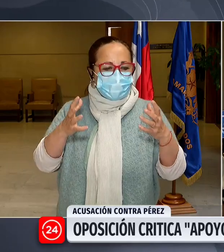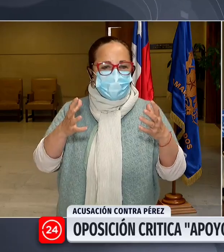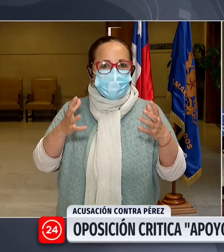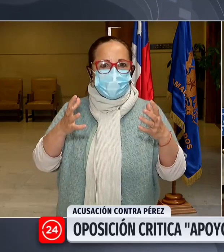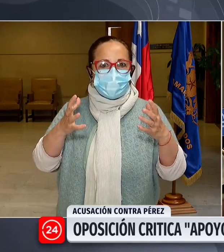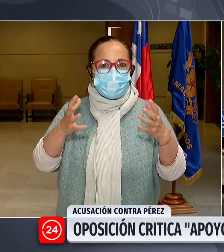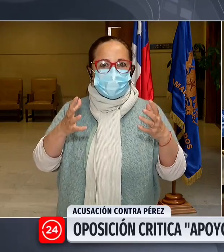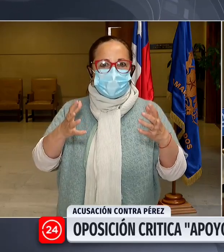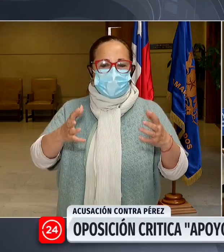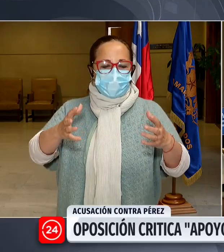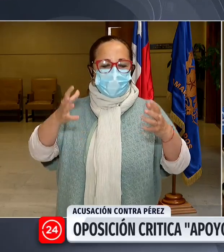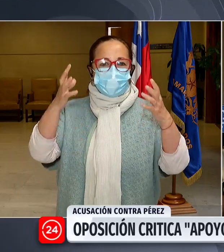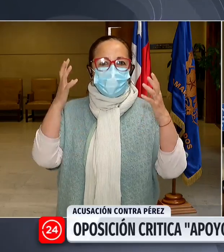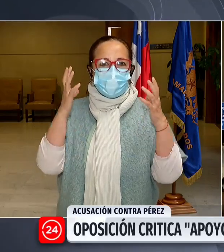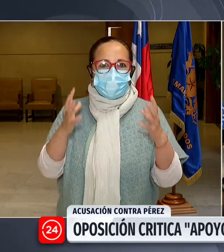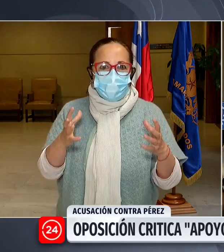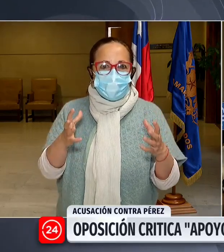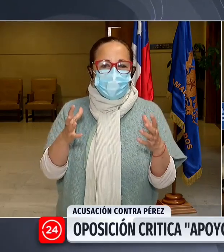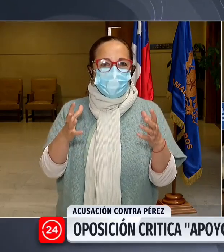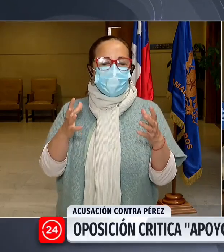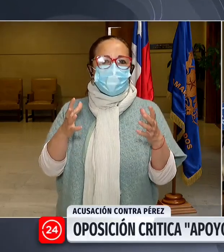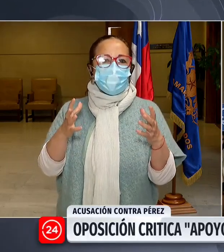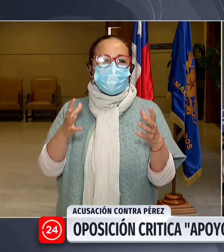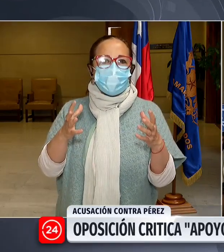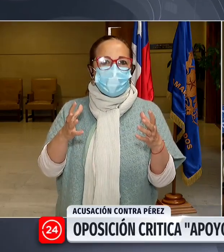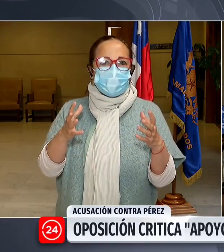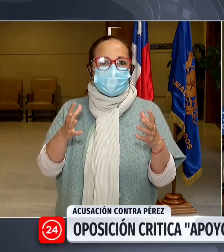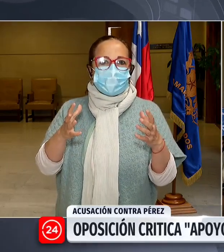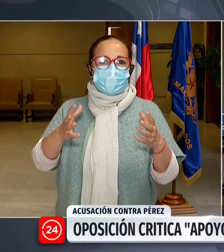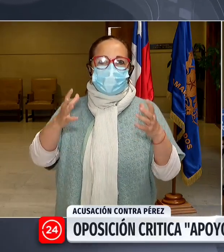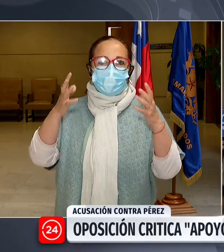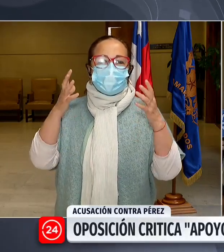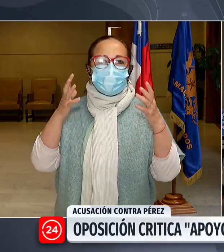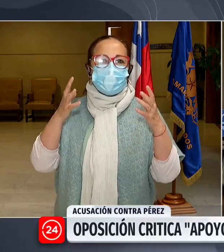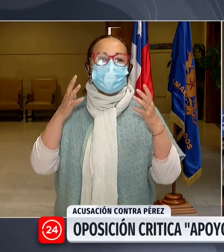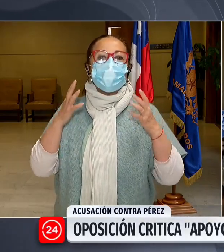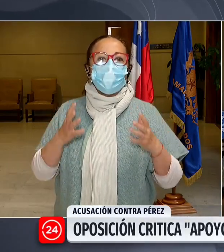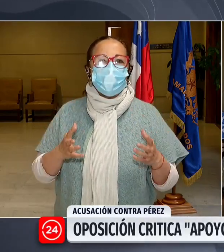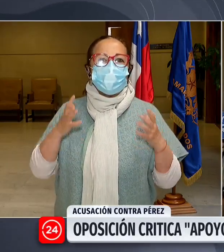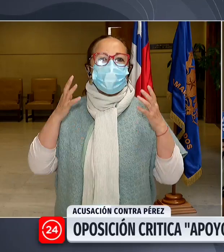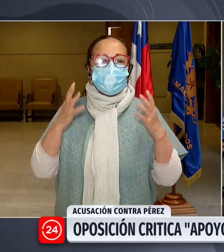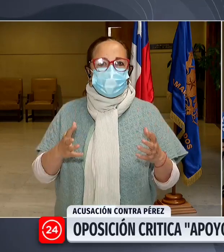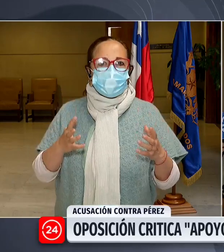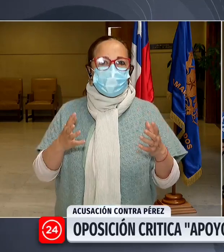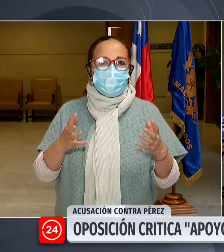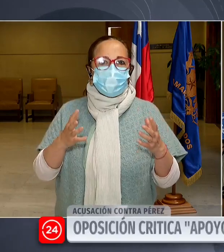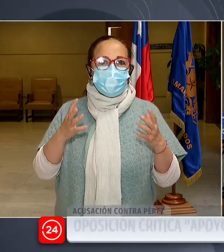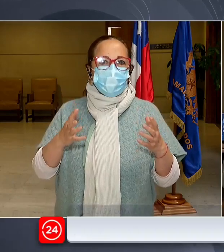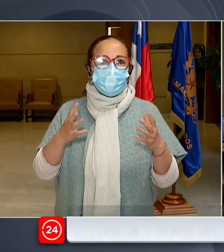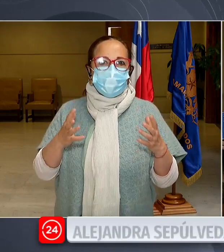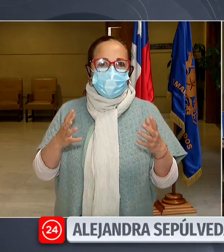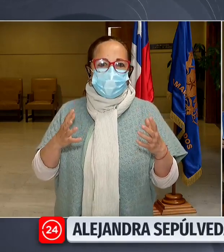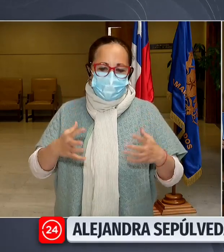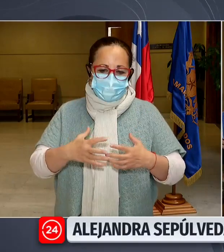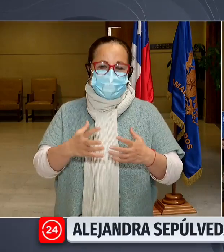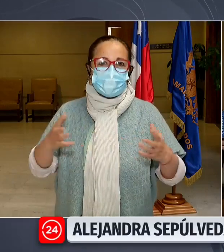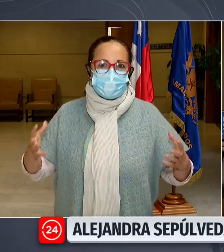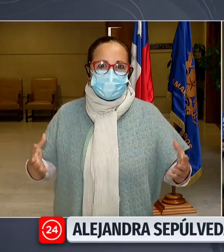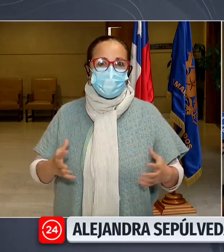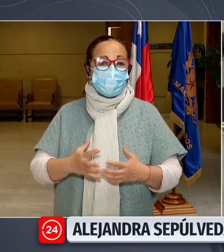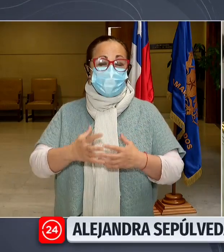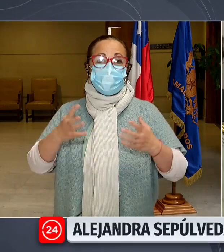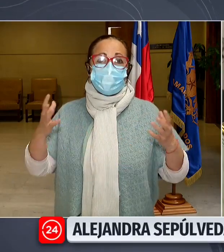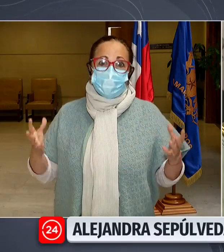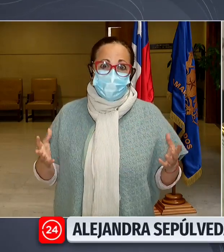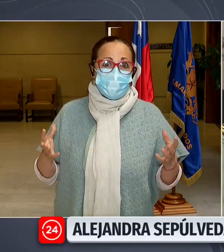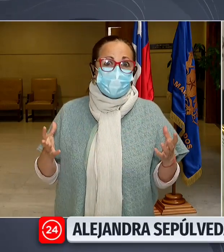violación de los derechos humanos? ¿En cómo resguardamos los protocolos de seguridad? ¿En qué es lo que está, en cómo la violencia, ¿no es cierto?, hoy día en Plaza